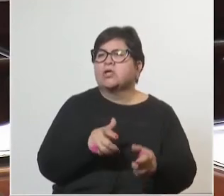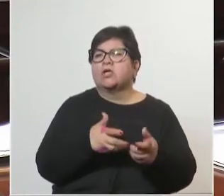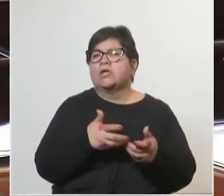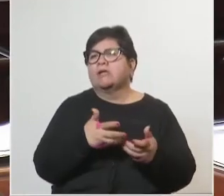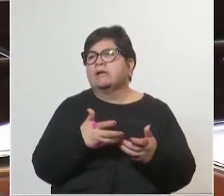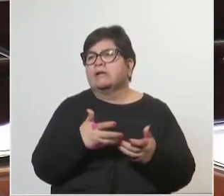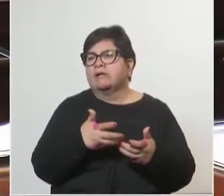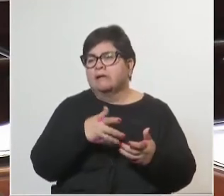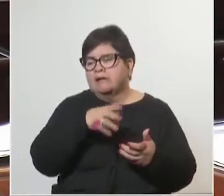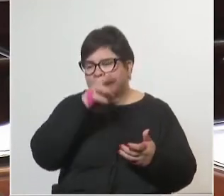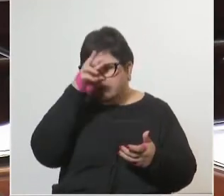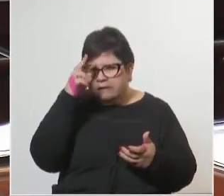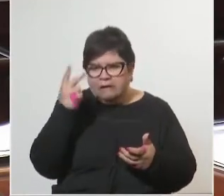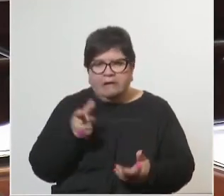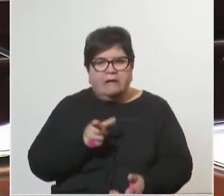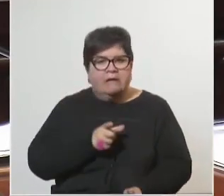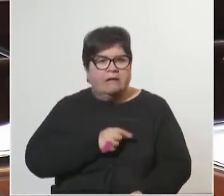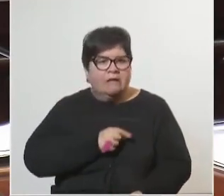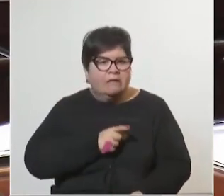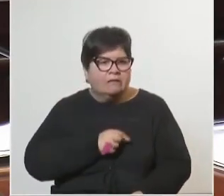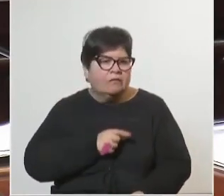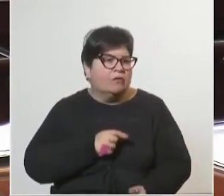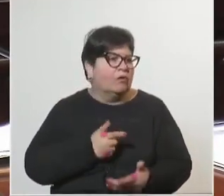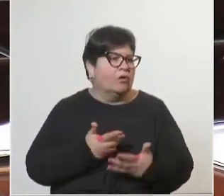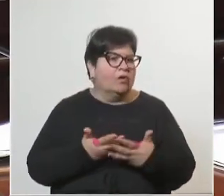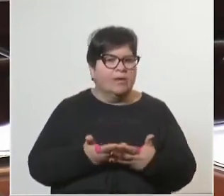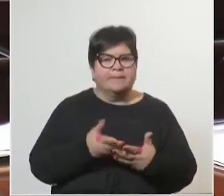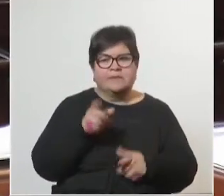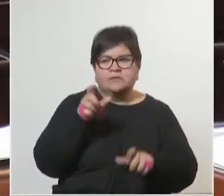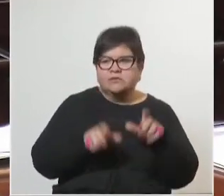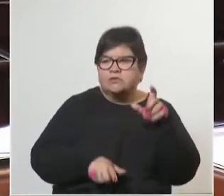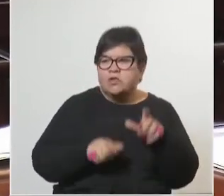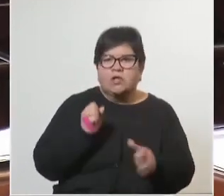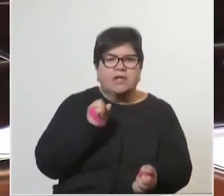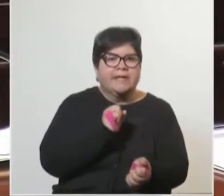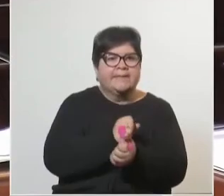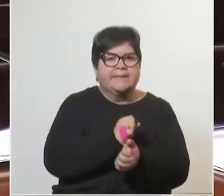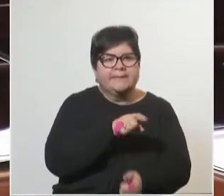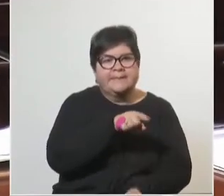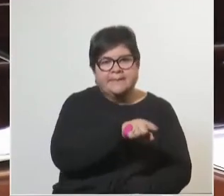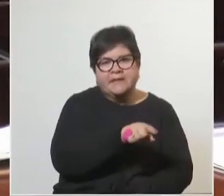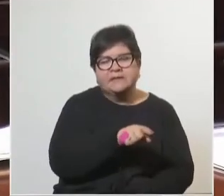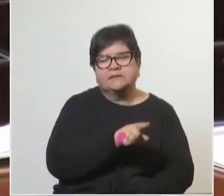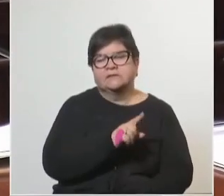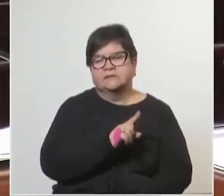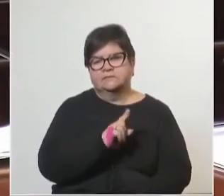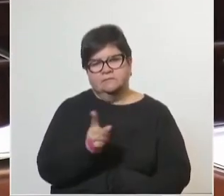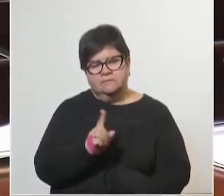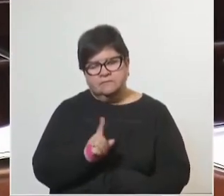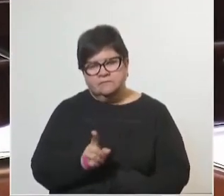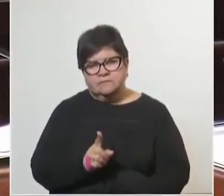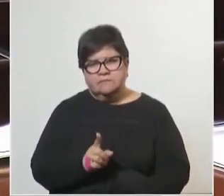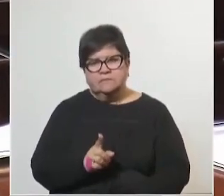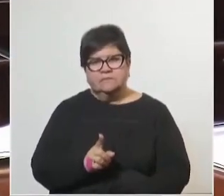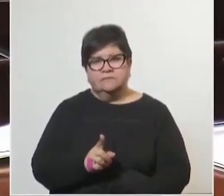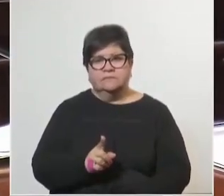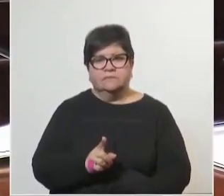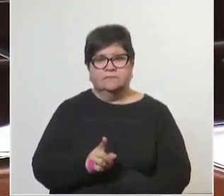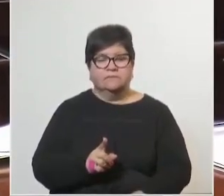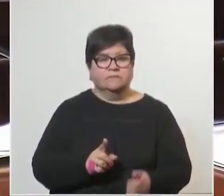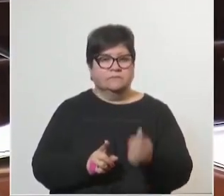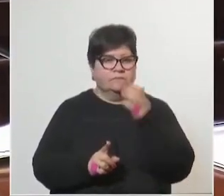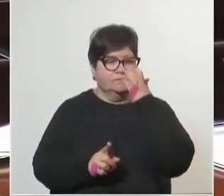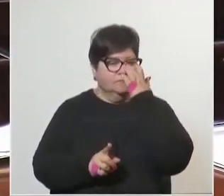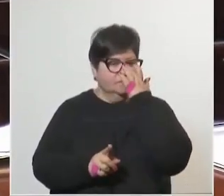para generar dolor en los encausados, en las personas privadas de libertad. Está esto